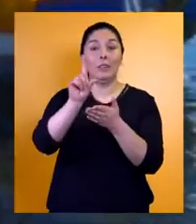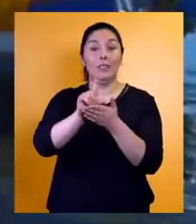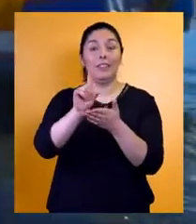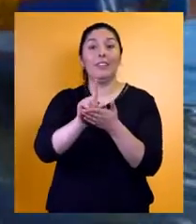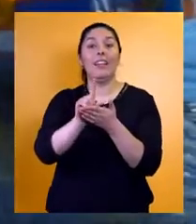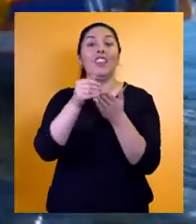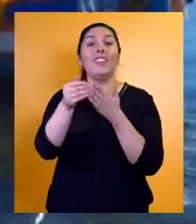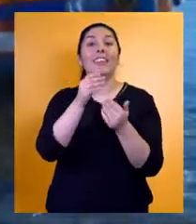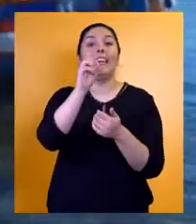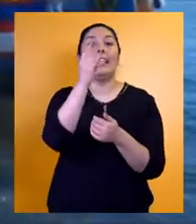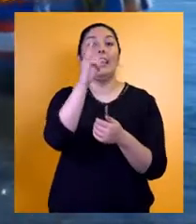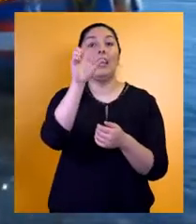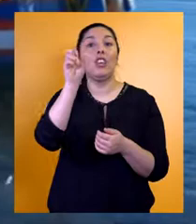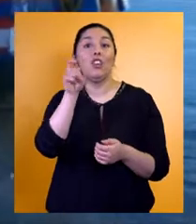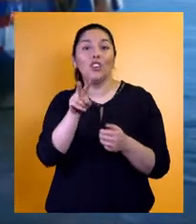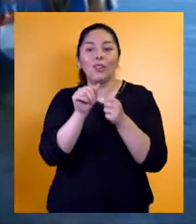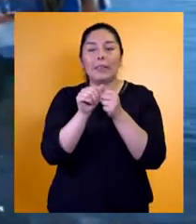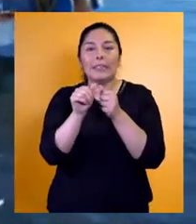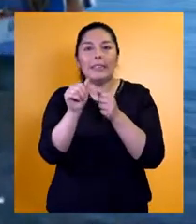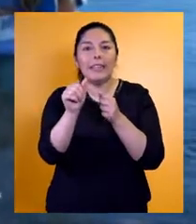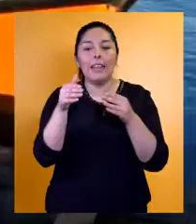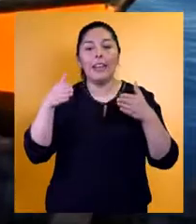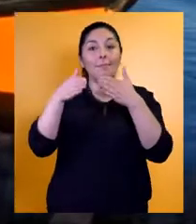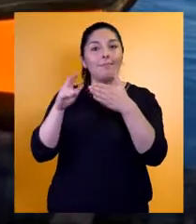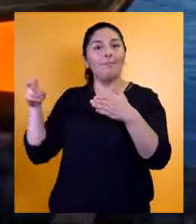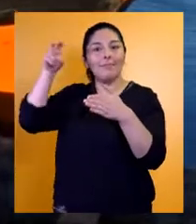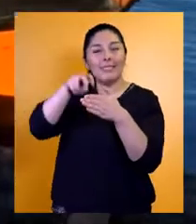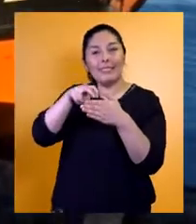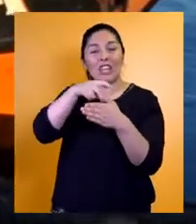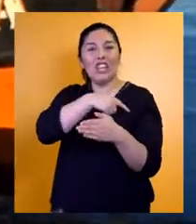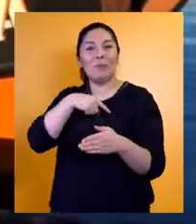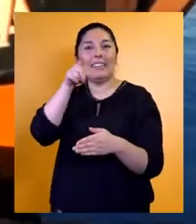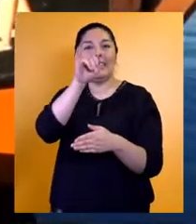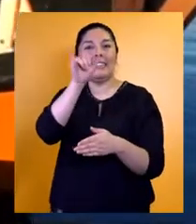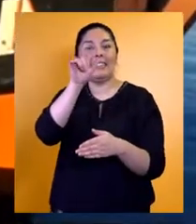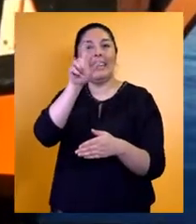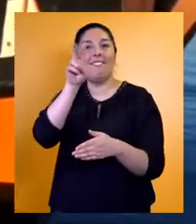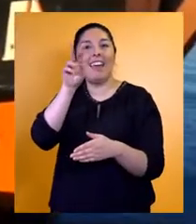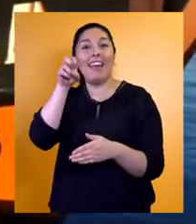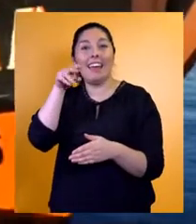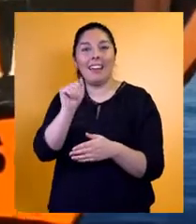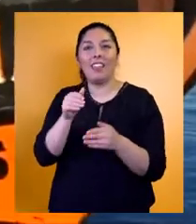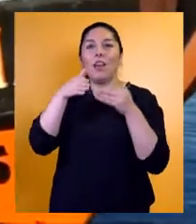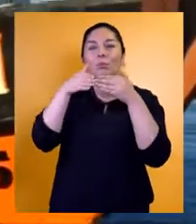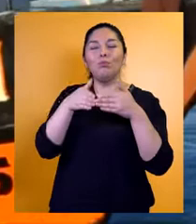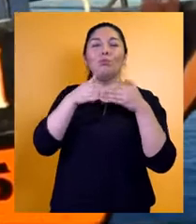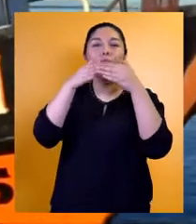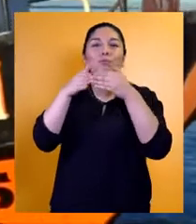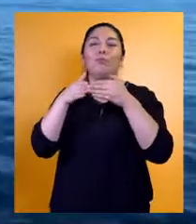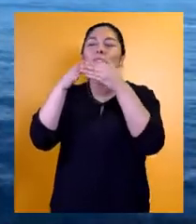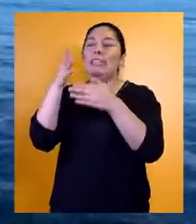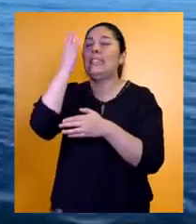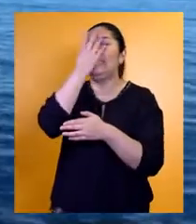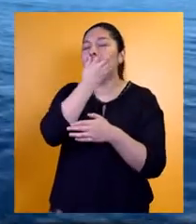Llegamos hasta la localidad de Auchaque, en la comuna de Quellón, y nos embarcamos en la lancha Silvana y comenzamos una linda